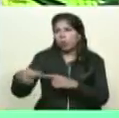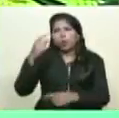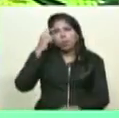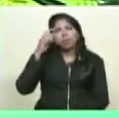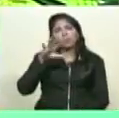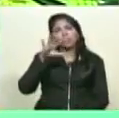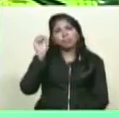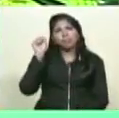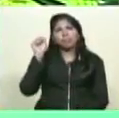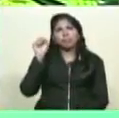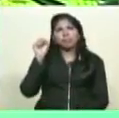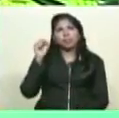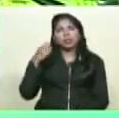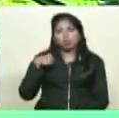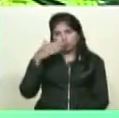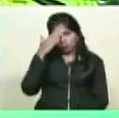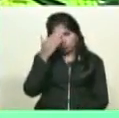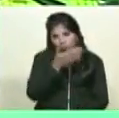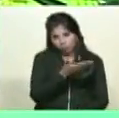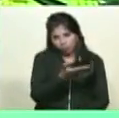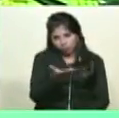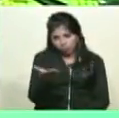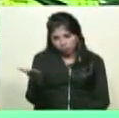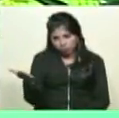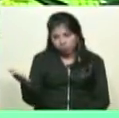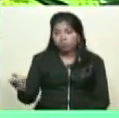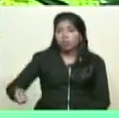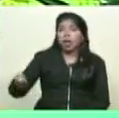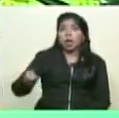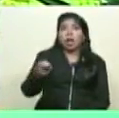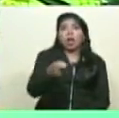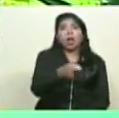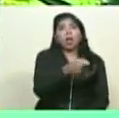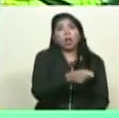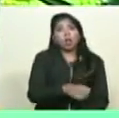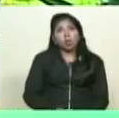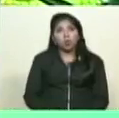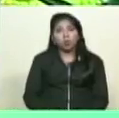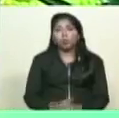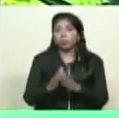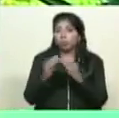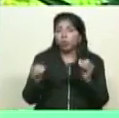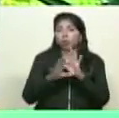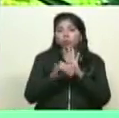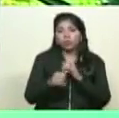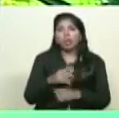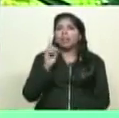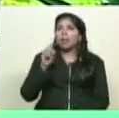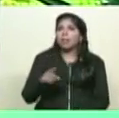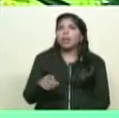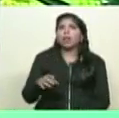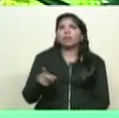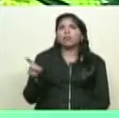yo saludo a los constituyentes. También se encuentra entre nosotros Osvaldo Vera, camarada.